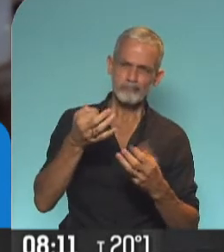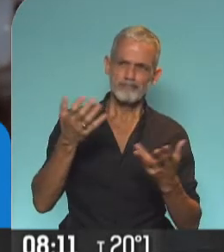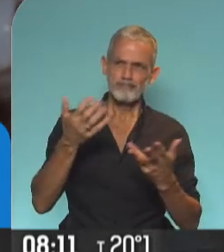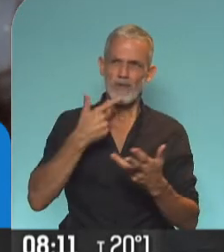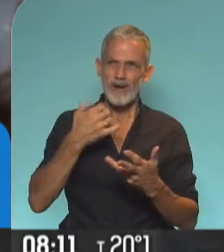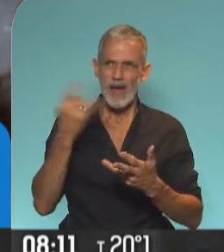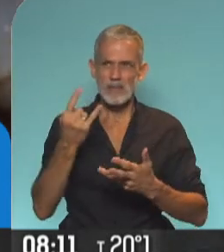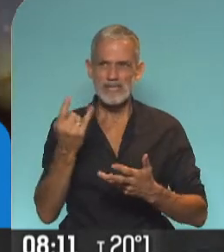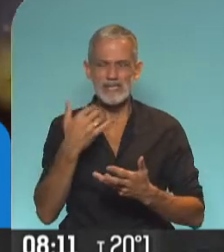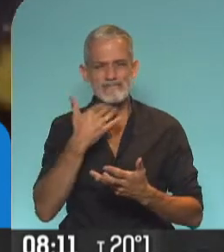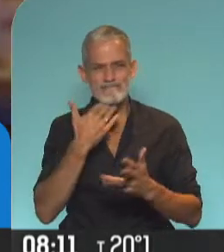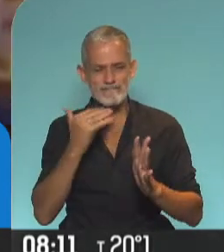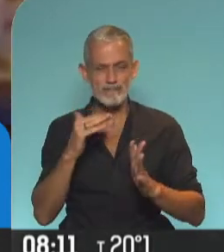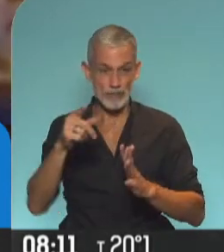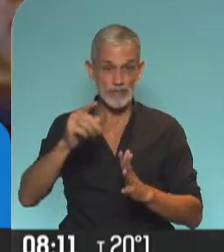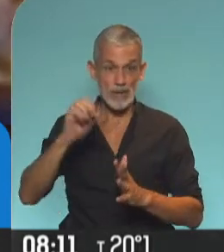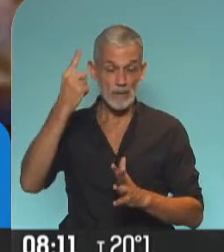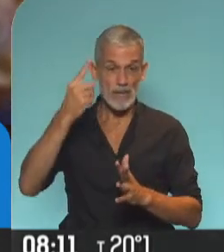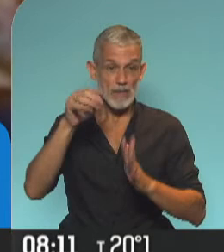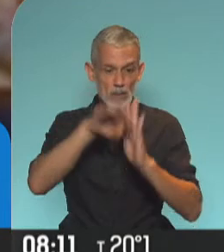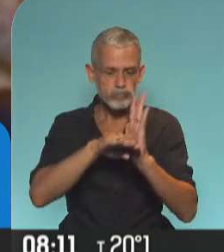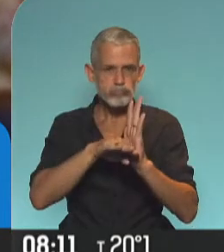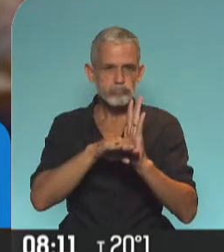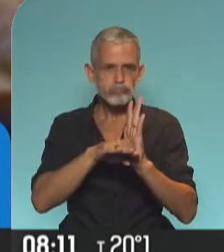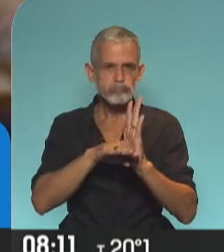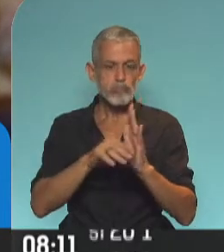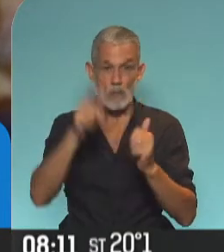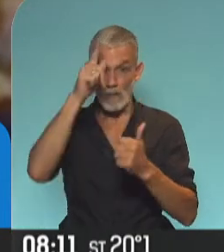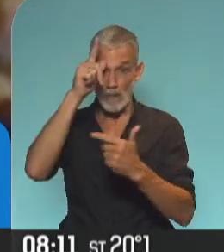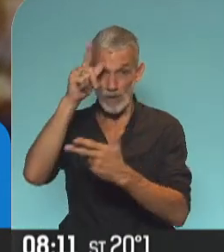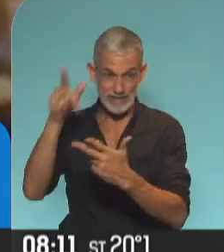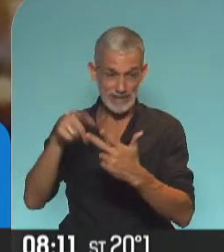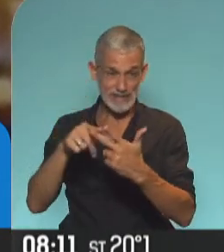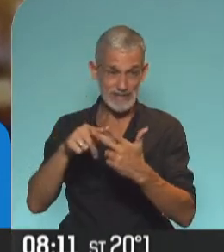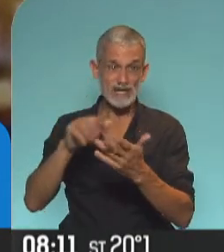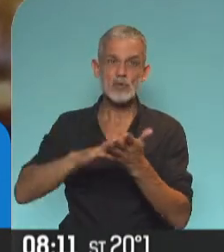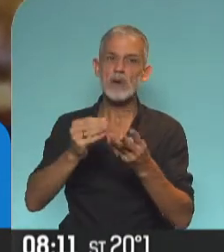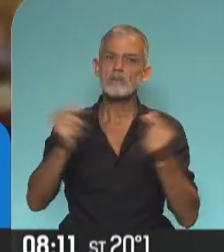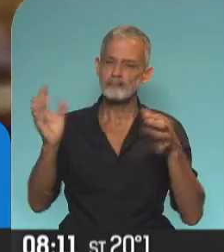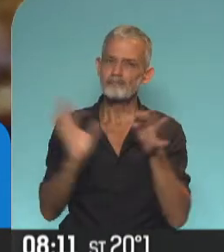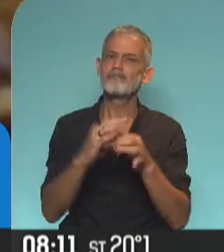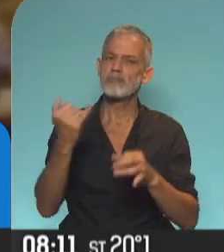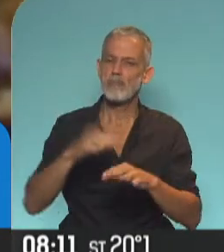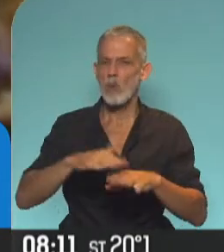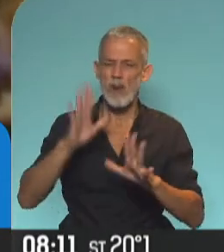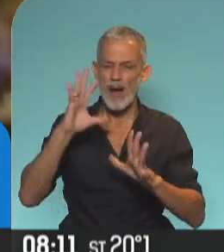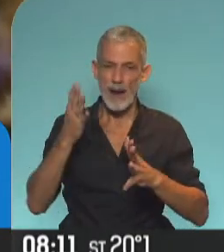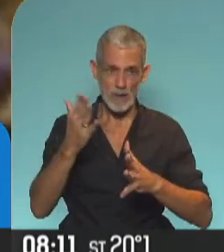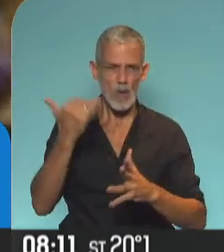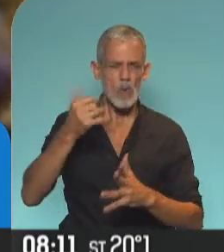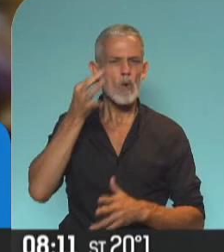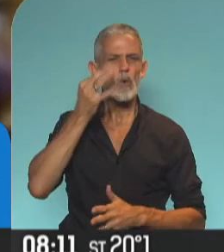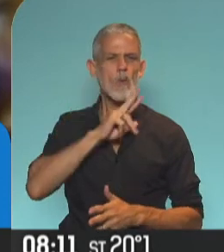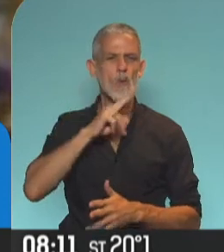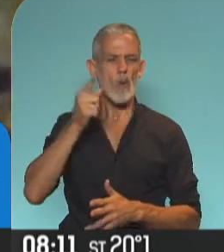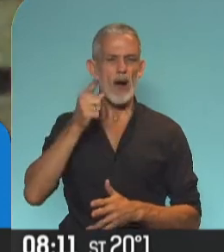llamativo. Sí, después de la primera medida que involucró a los policías respecto de la desaparición, hubo una testigo